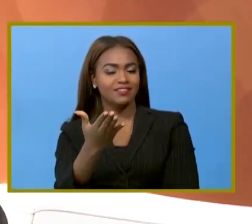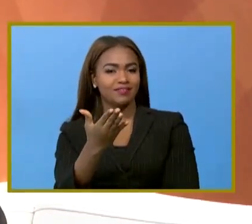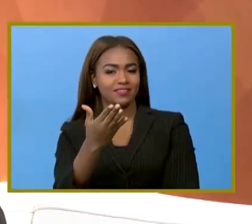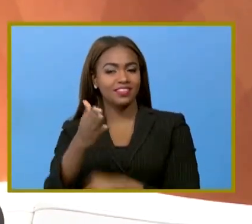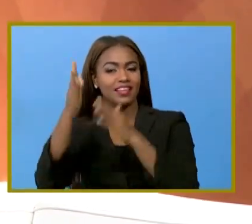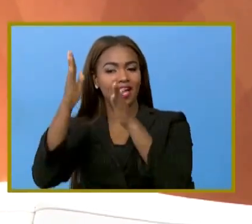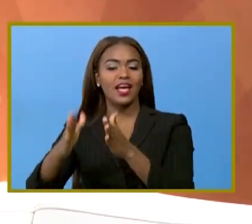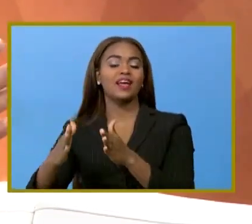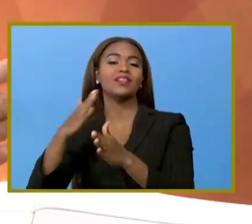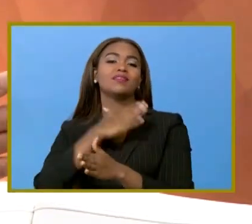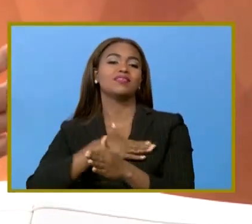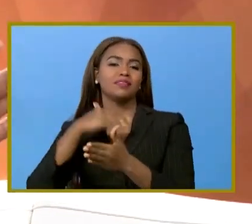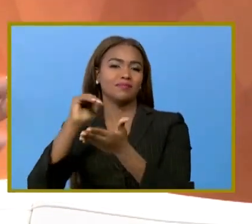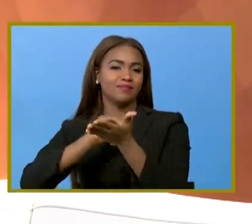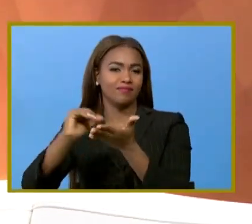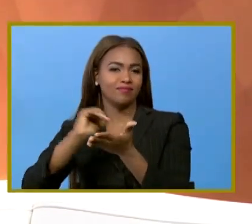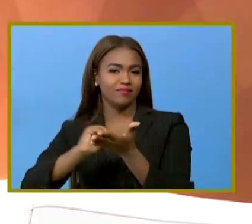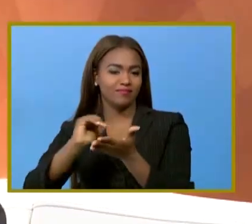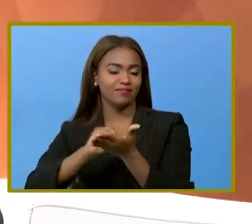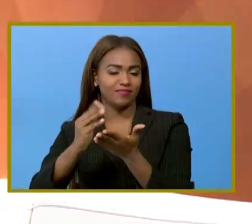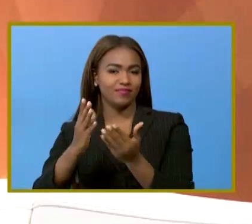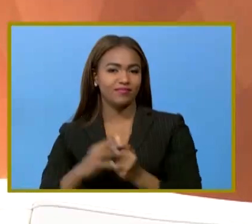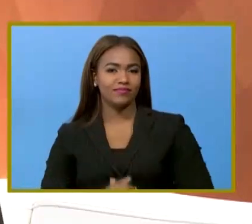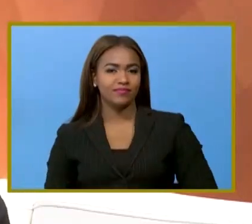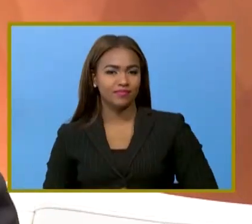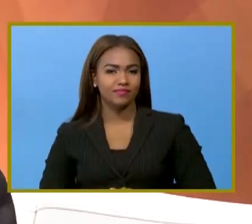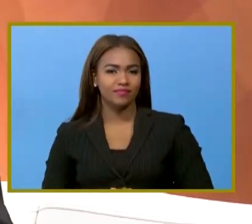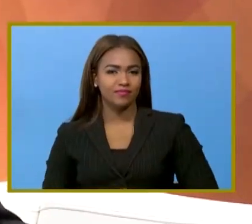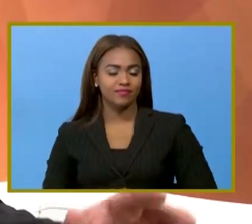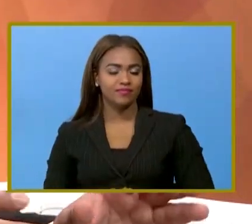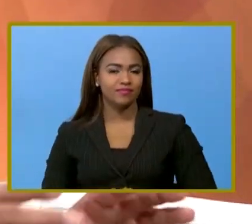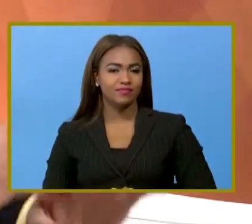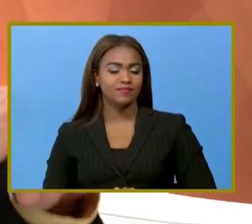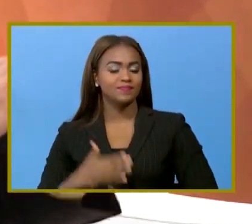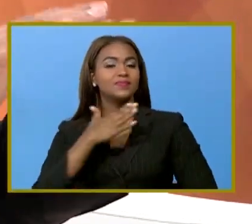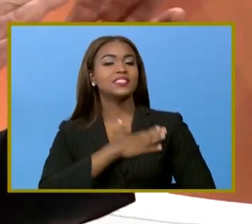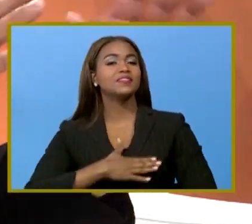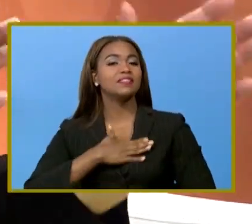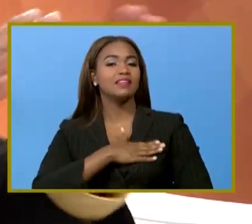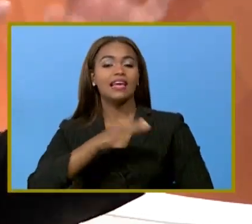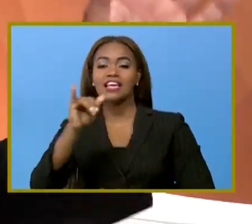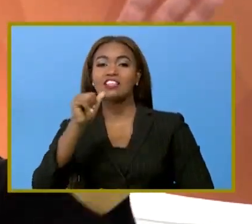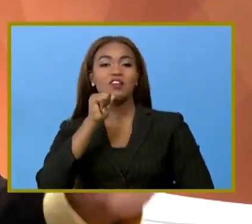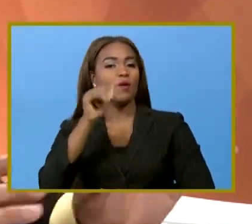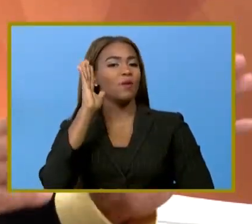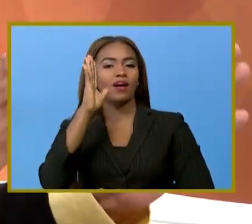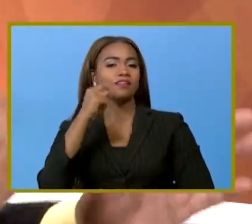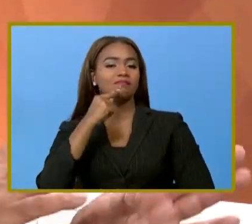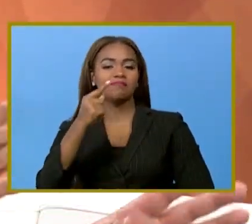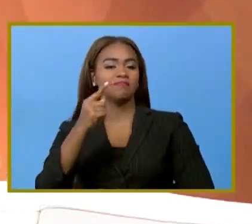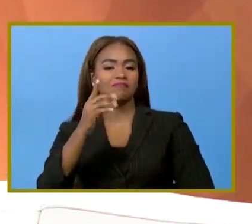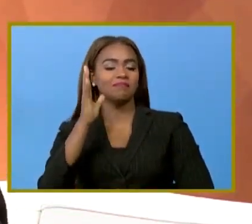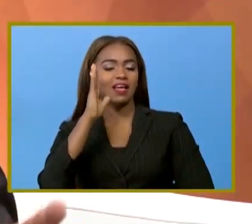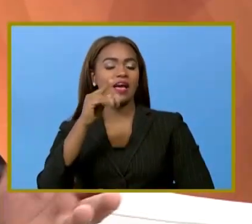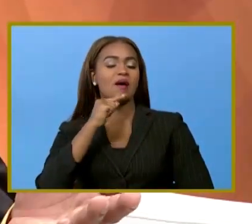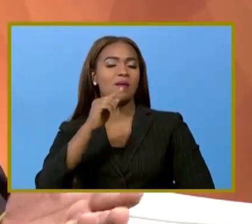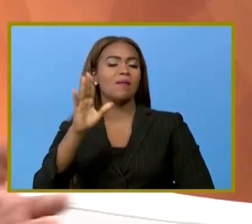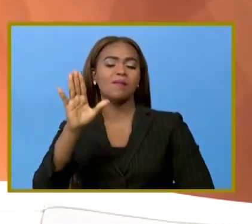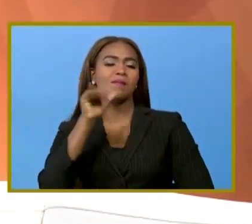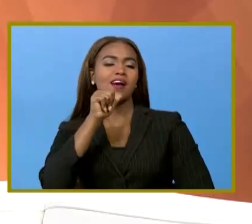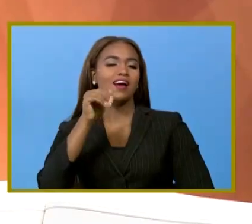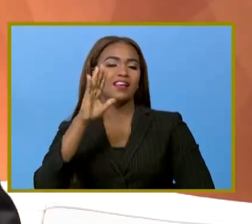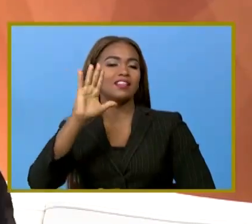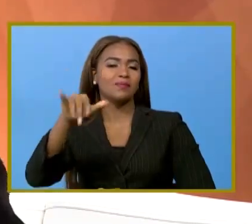Doña, perdónelo. Doña, perdónelo. Por favor, eso no lo vamos a hacer. Vamos a chancearlo. Muchas